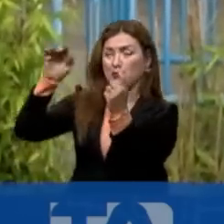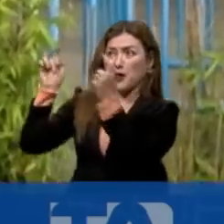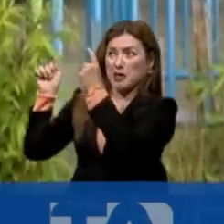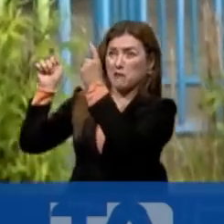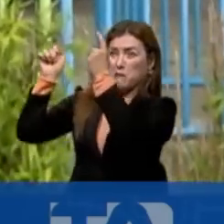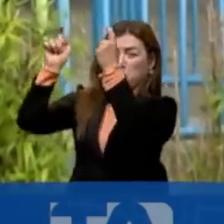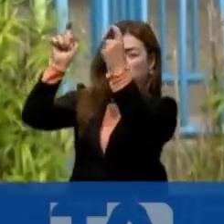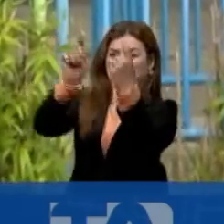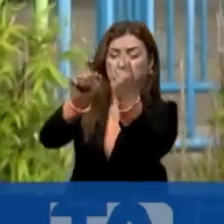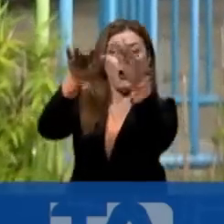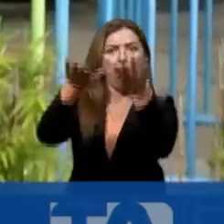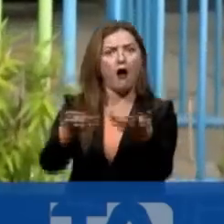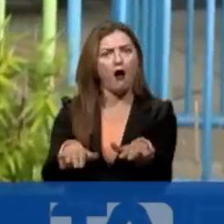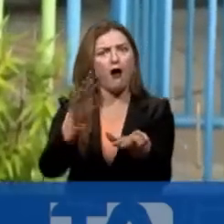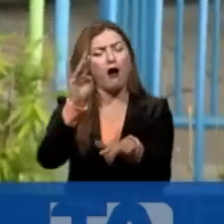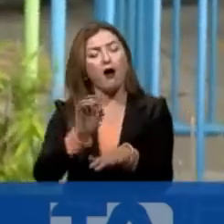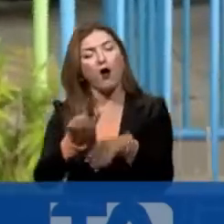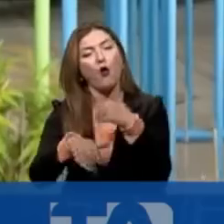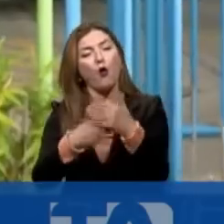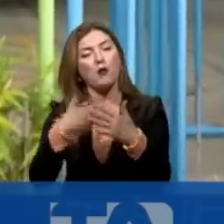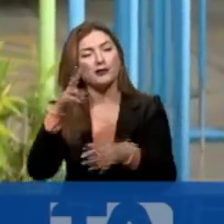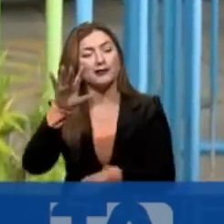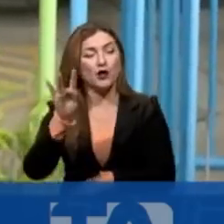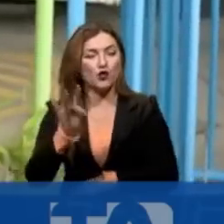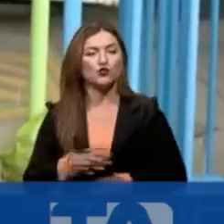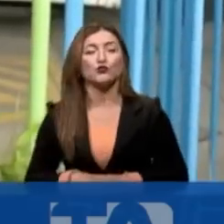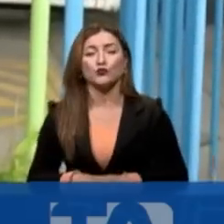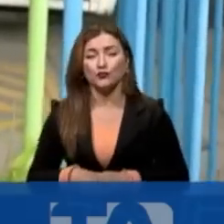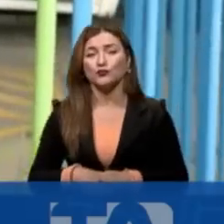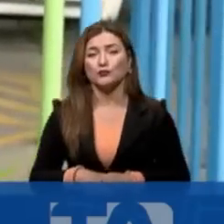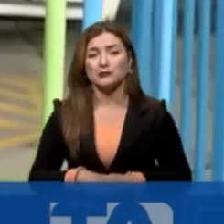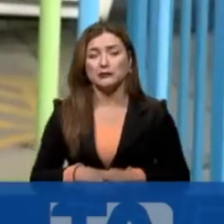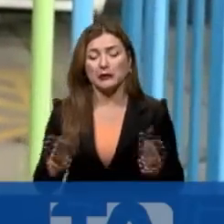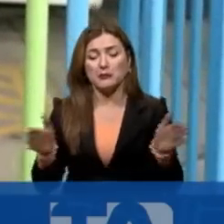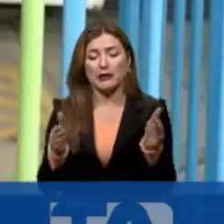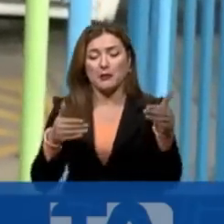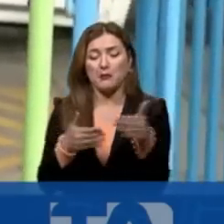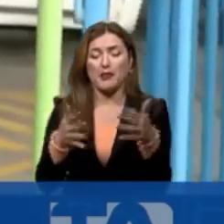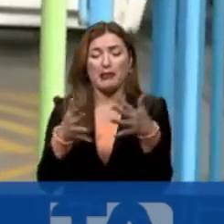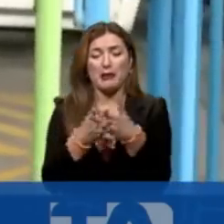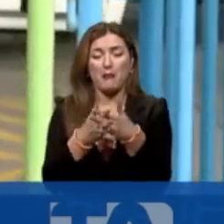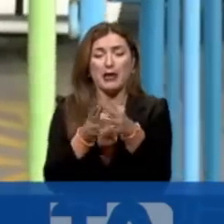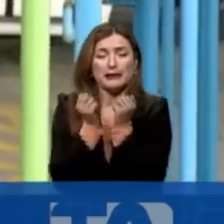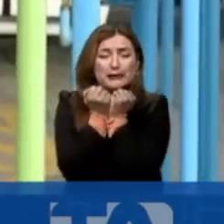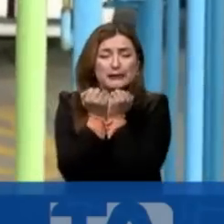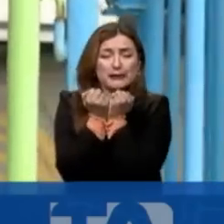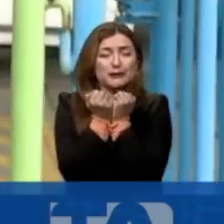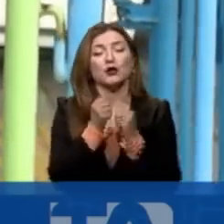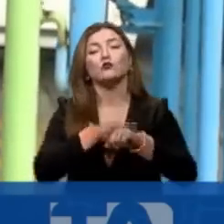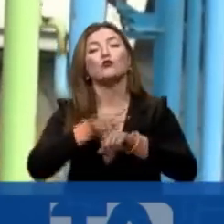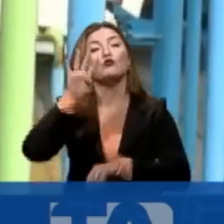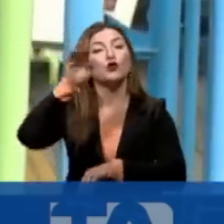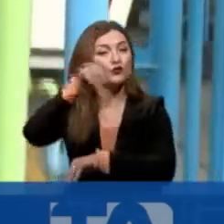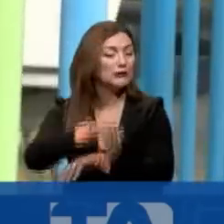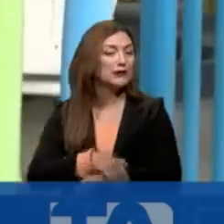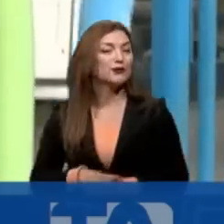que son estas cabinas. Imagínense ustedes lo que pasaron las personas que se quedaron aquí atrapadas. El hecho ocurrió cerca de las 4